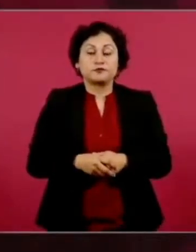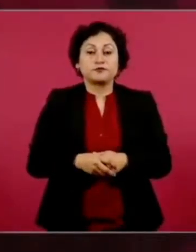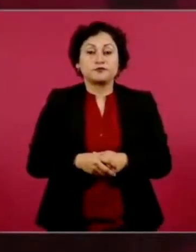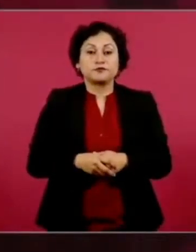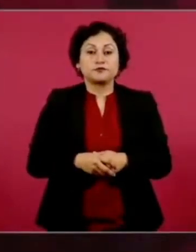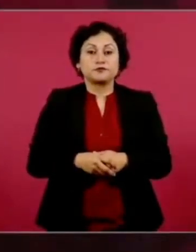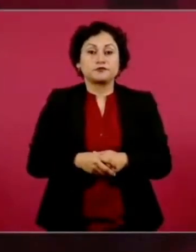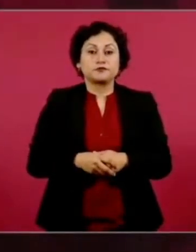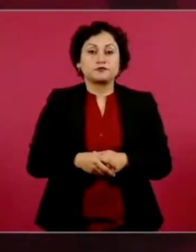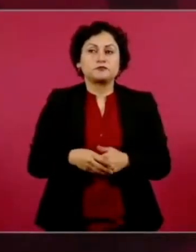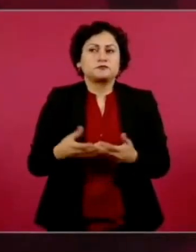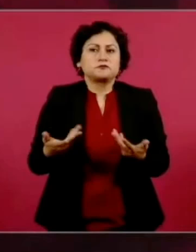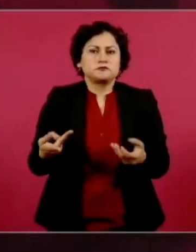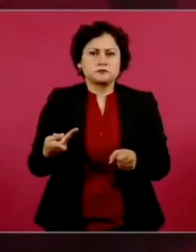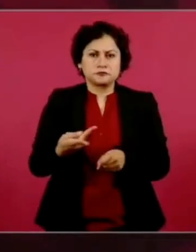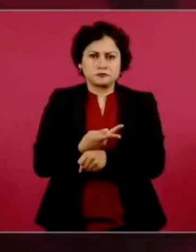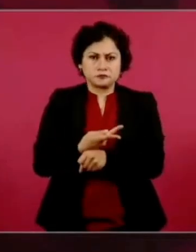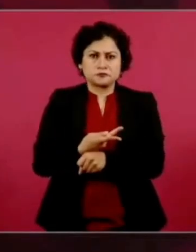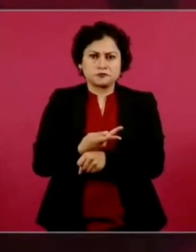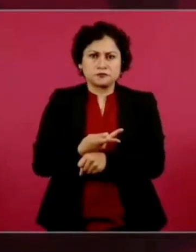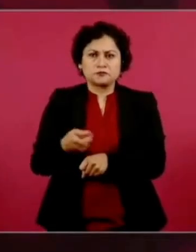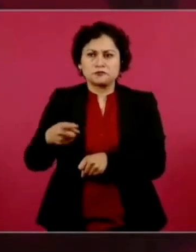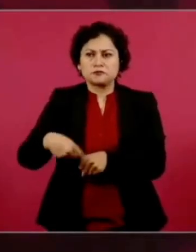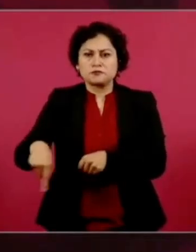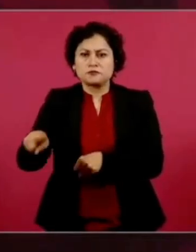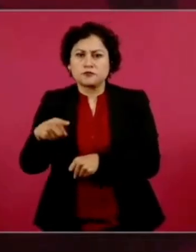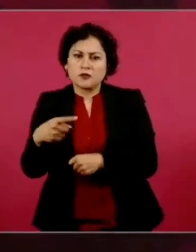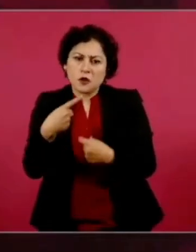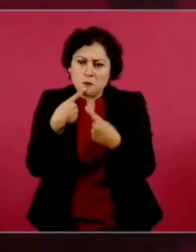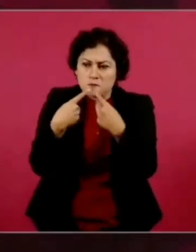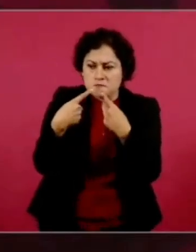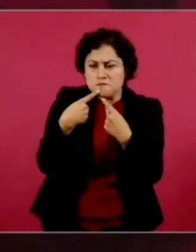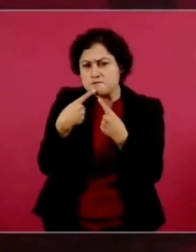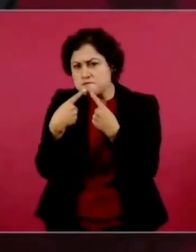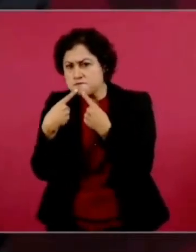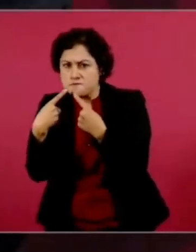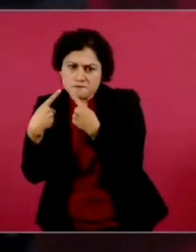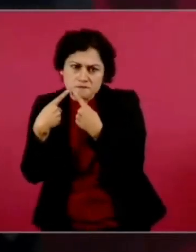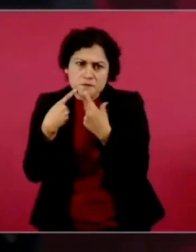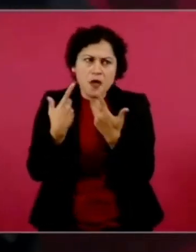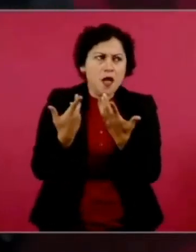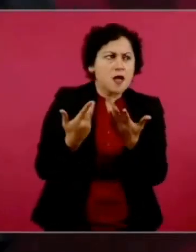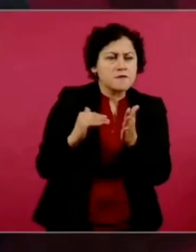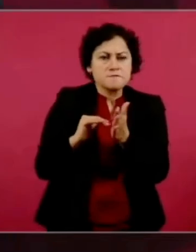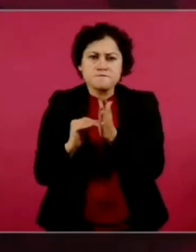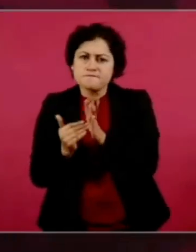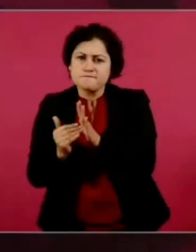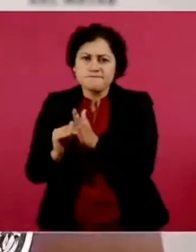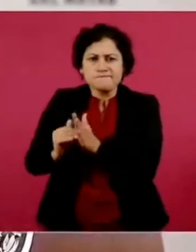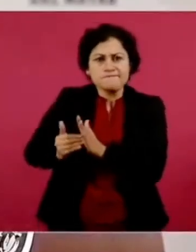preparaba una insurrección, una rebeldía, un acto